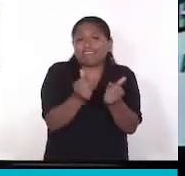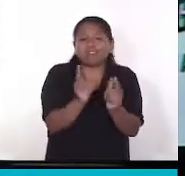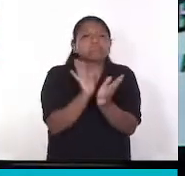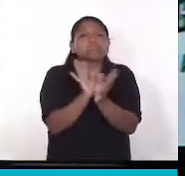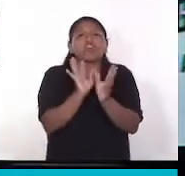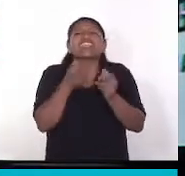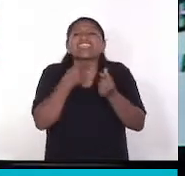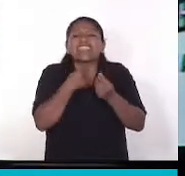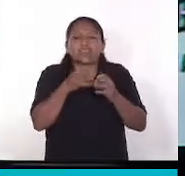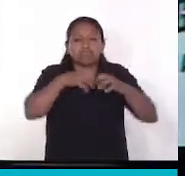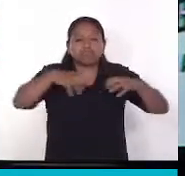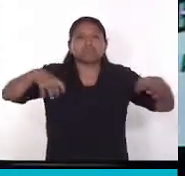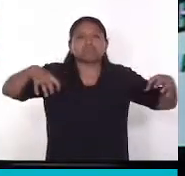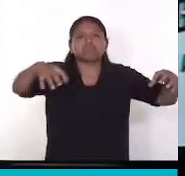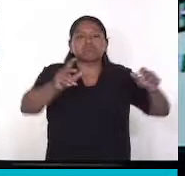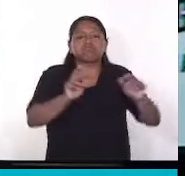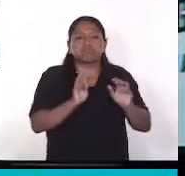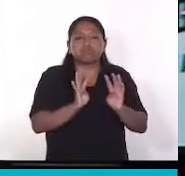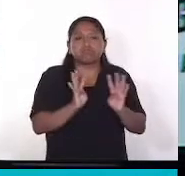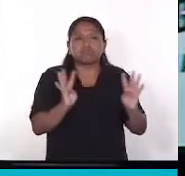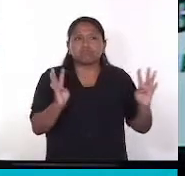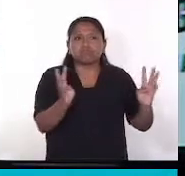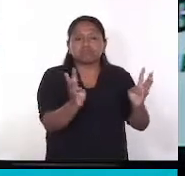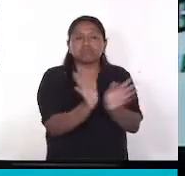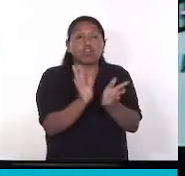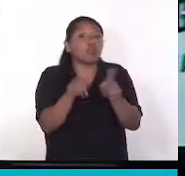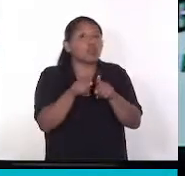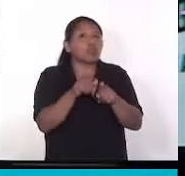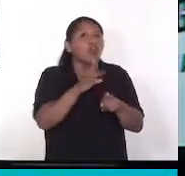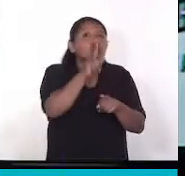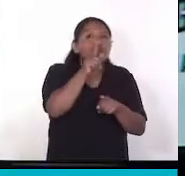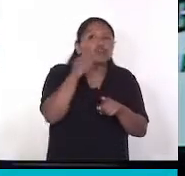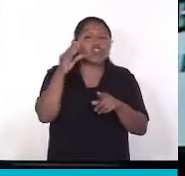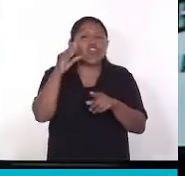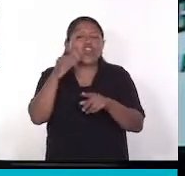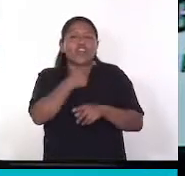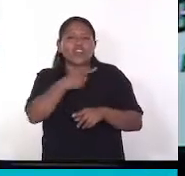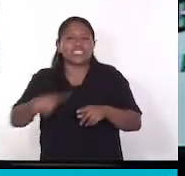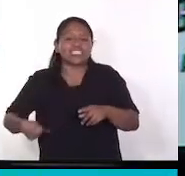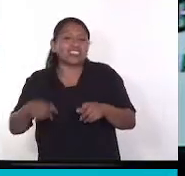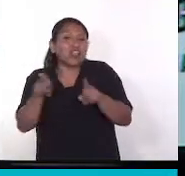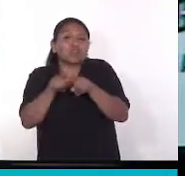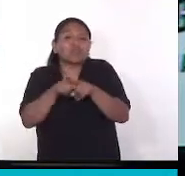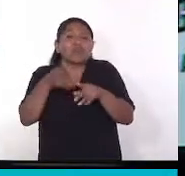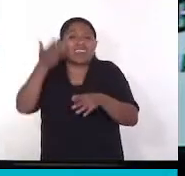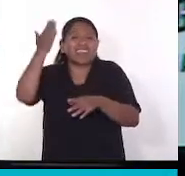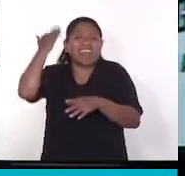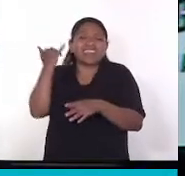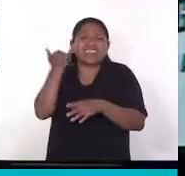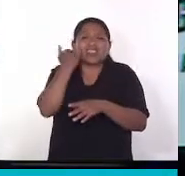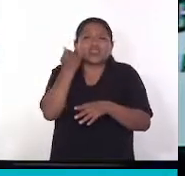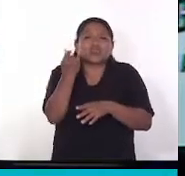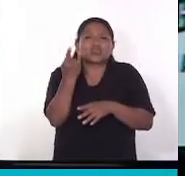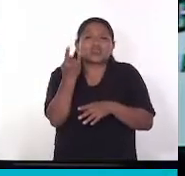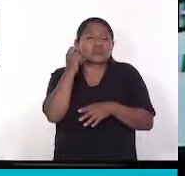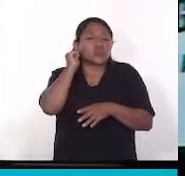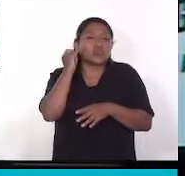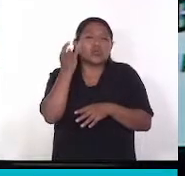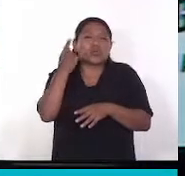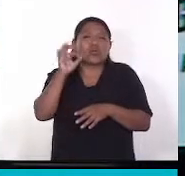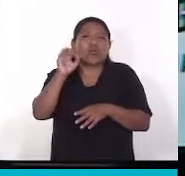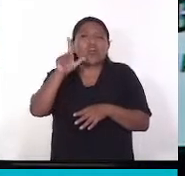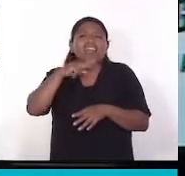cerco para hacer con Rusia y con China, porque esa es su agenda, lo mismo que han hecho con Yugoslavia, con la bandera de la